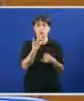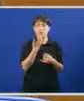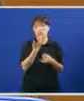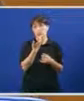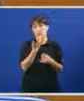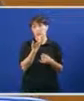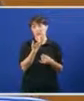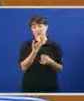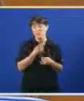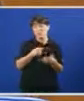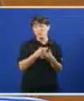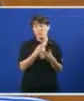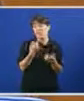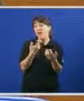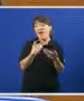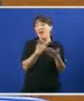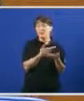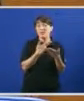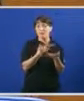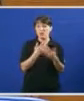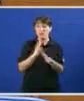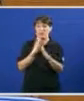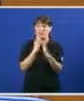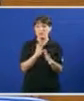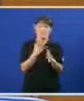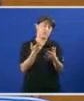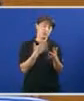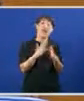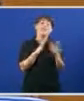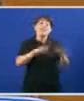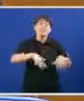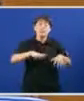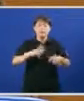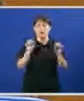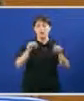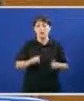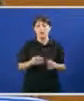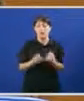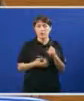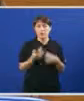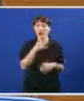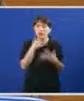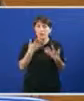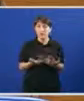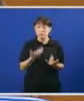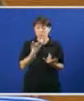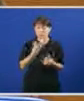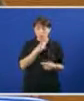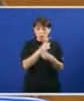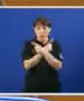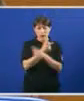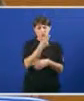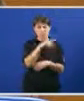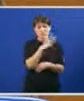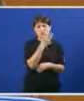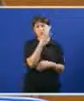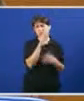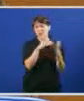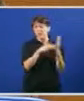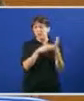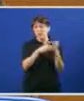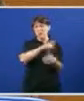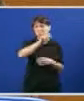varios meses. Y si atendemos a los desempregados, tenemos que hay 130.000 personas desempregadas, casi a mitad